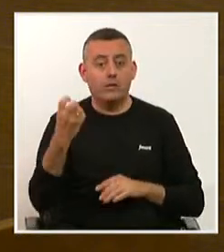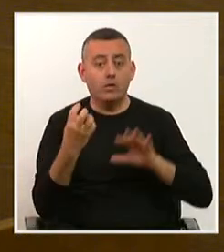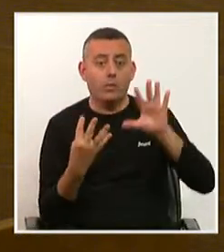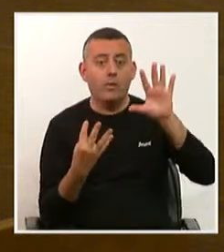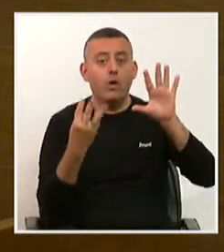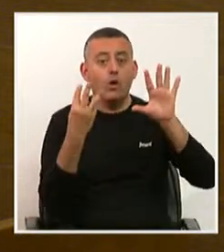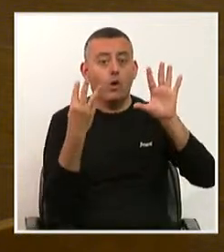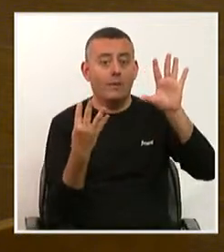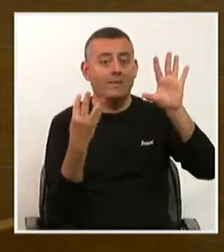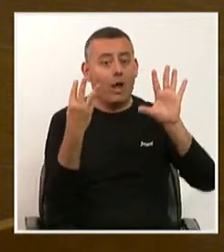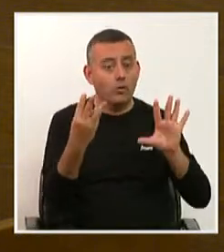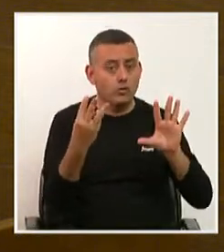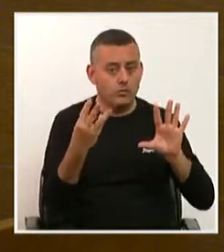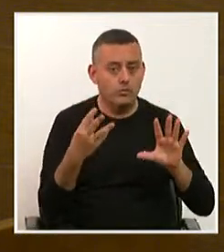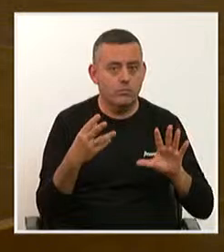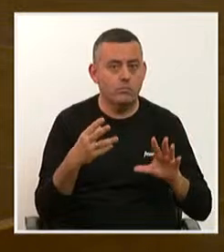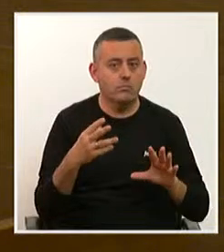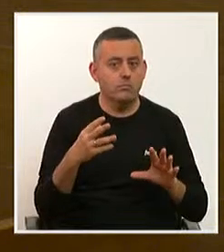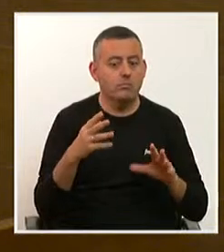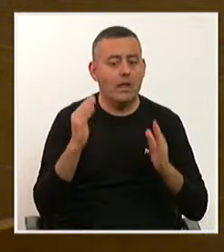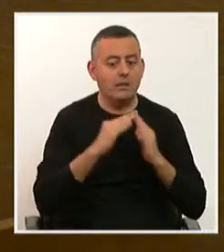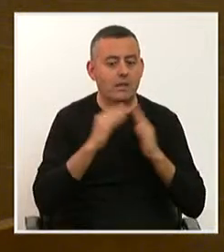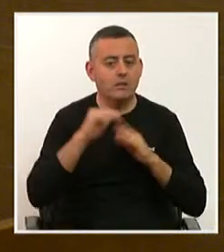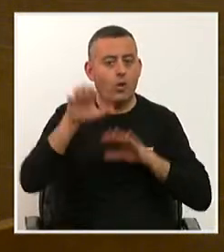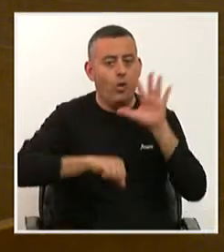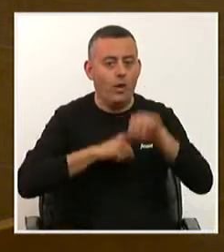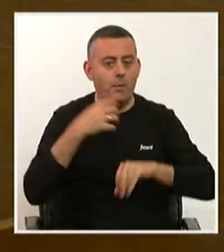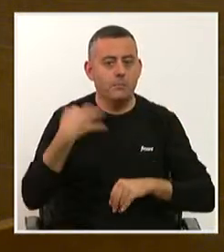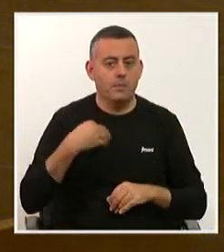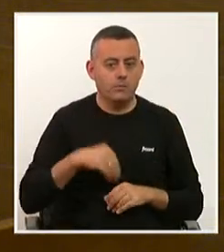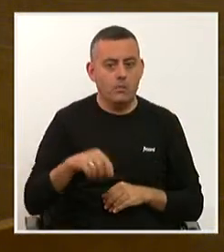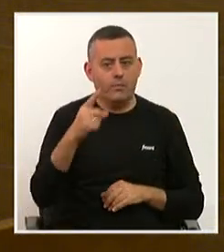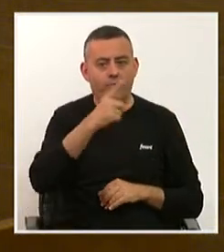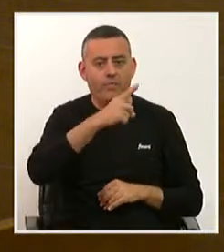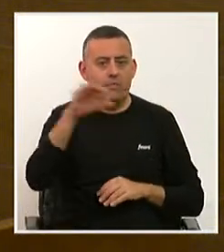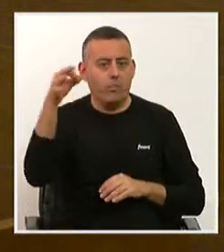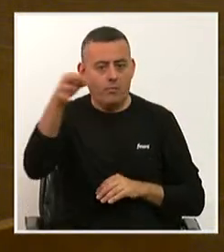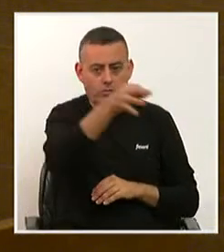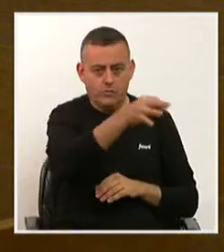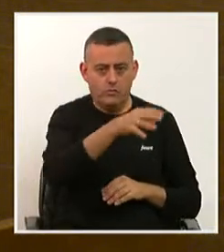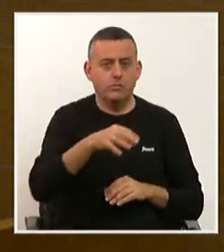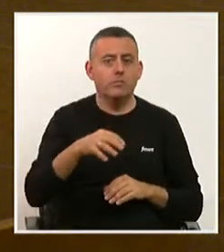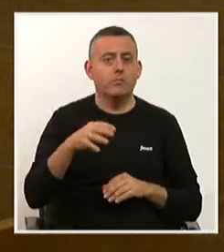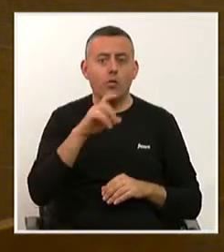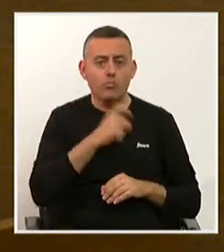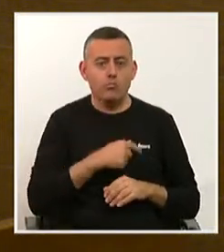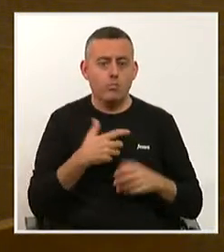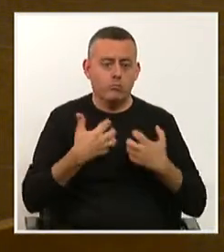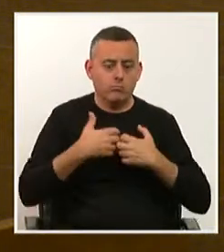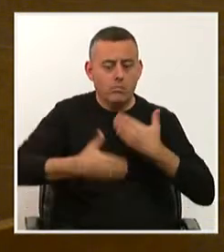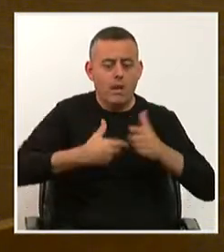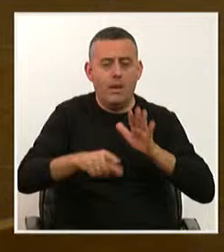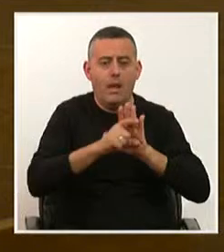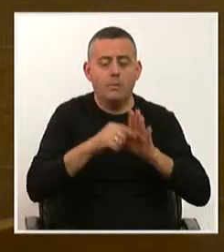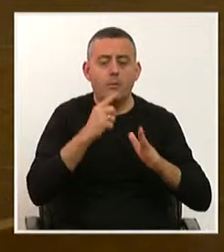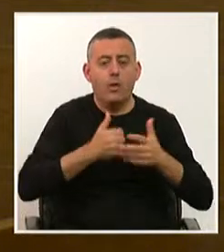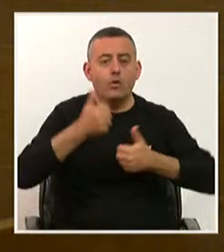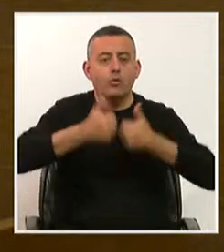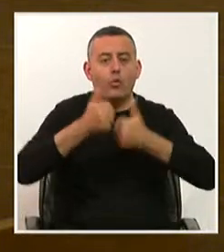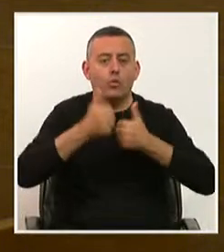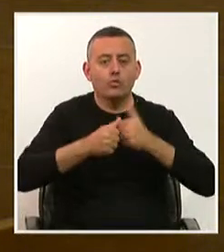botánic de7 a través del difer mecanismes legals primera dos concursos dequ